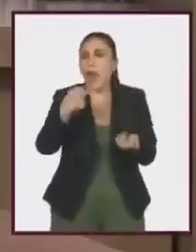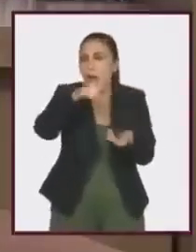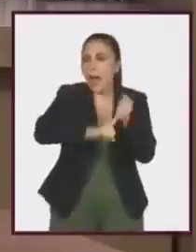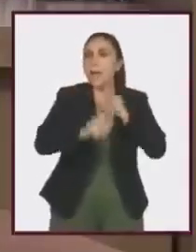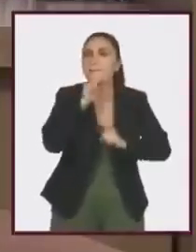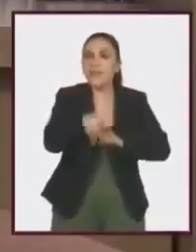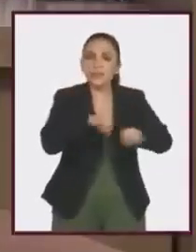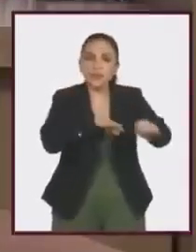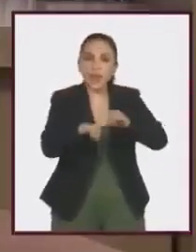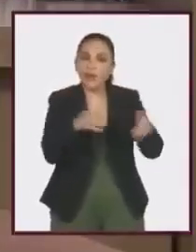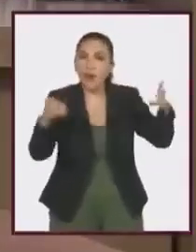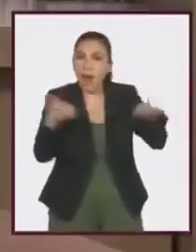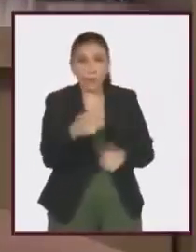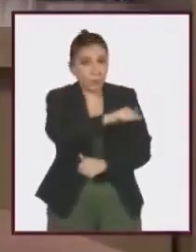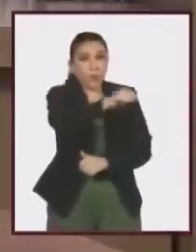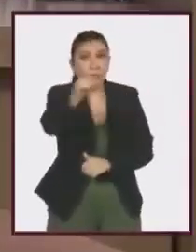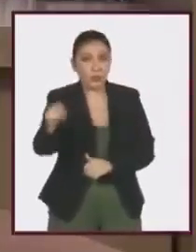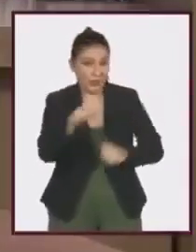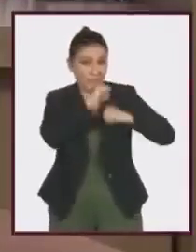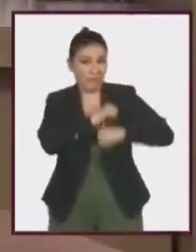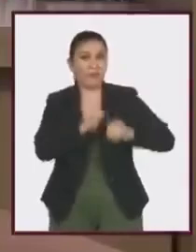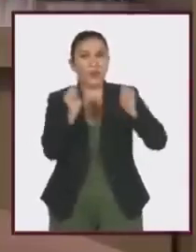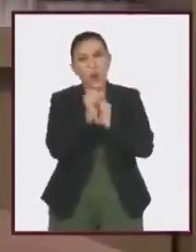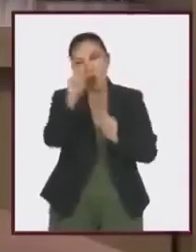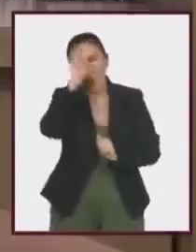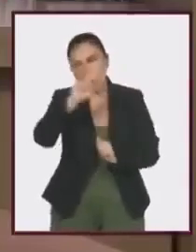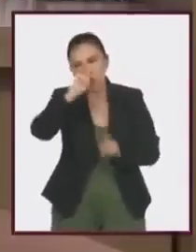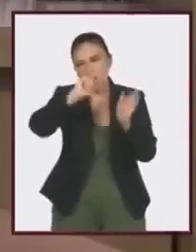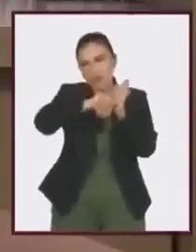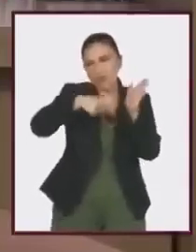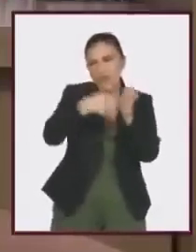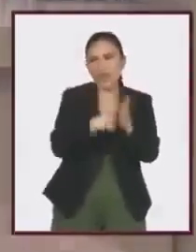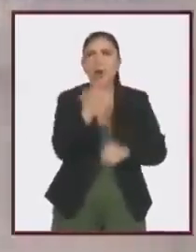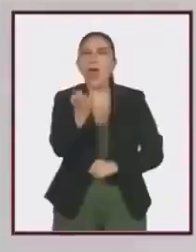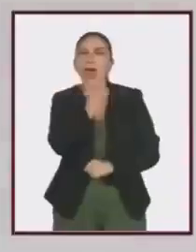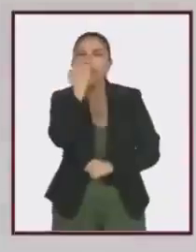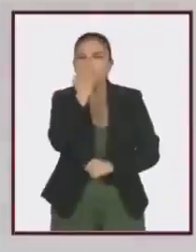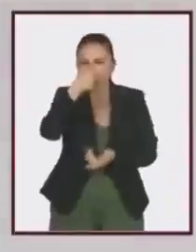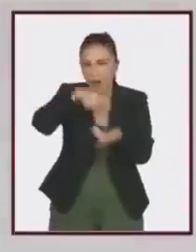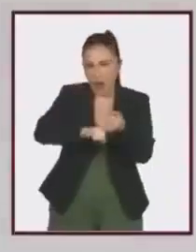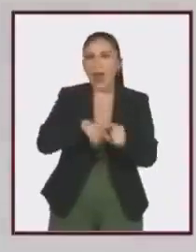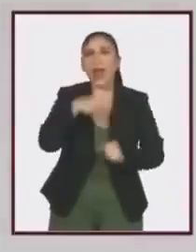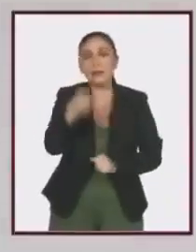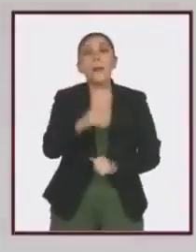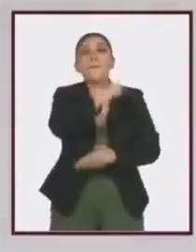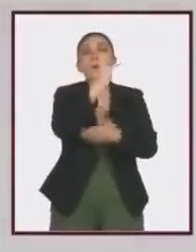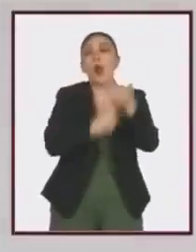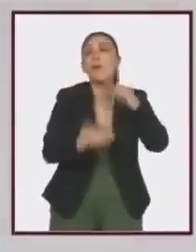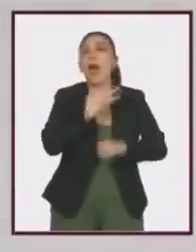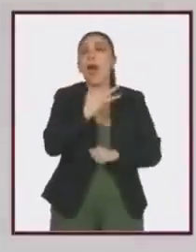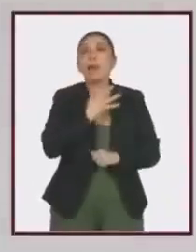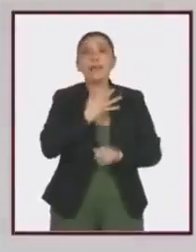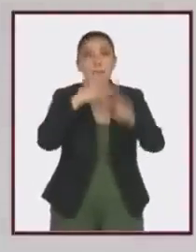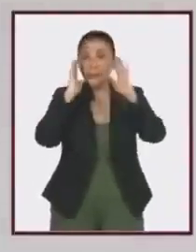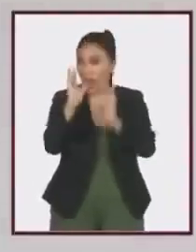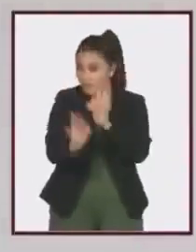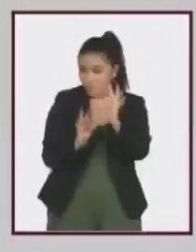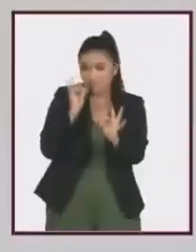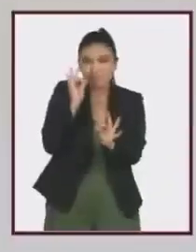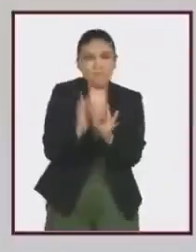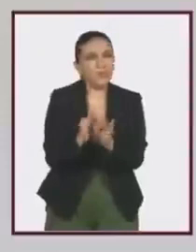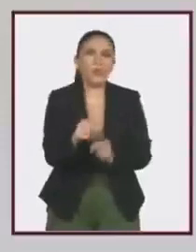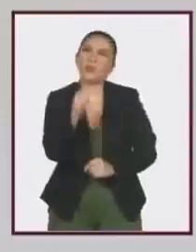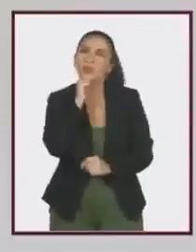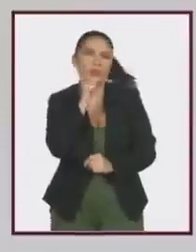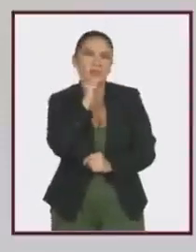que están haciendo ustedes a través de los consejos técnicos escolares, como programas que están inacabados, ya que